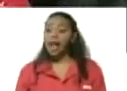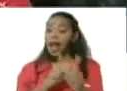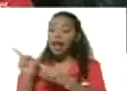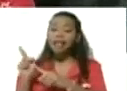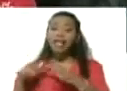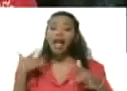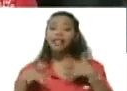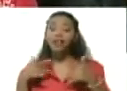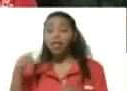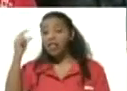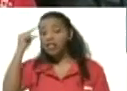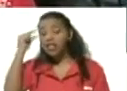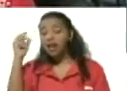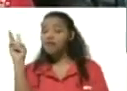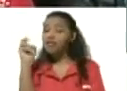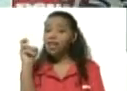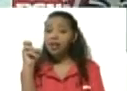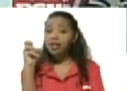acto